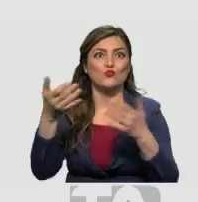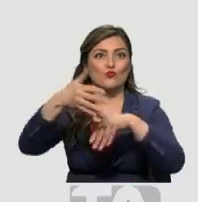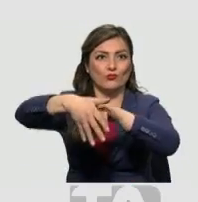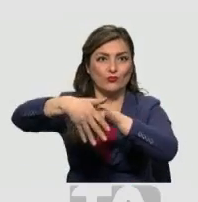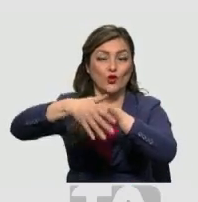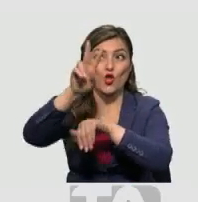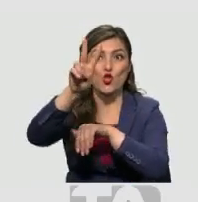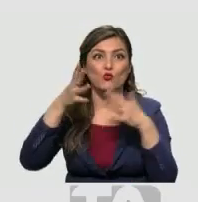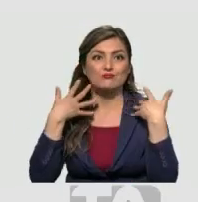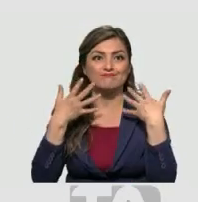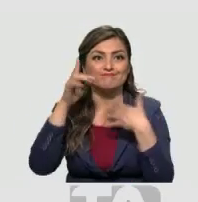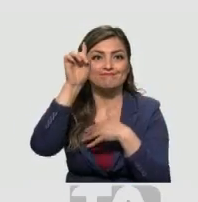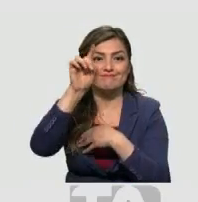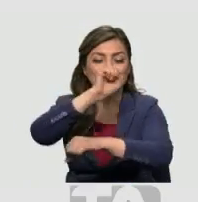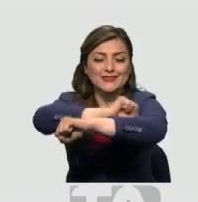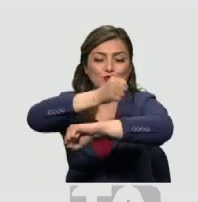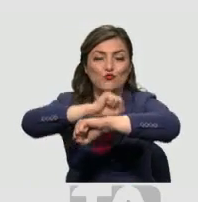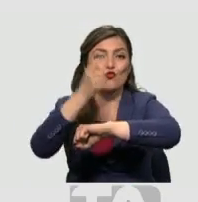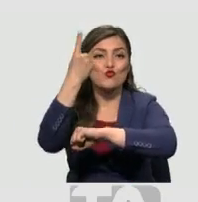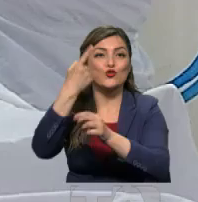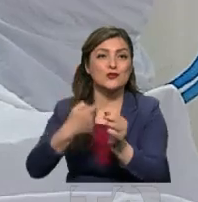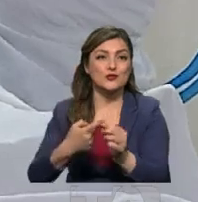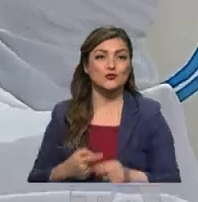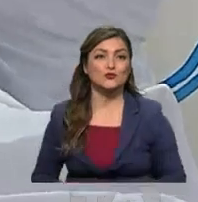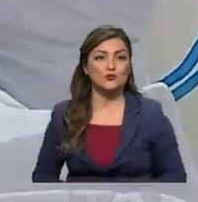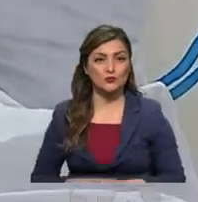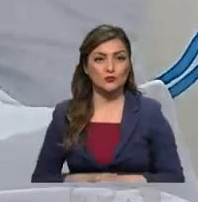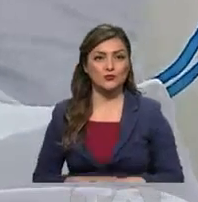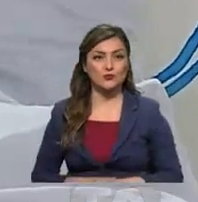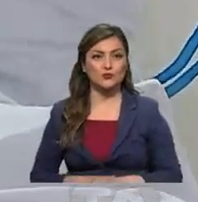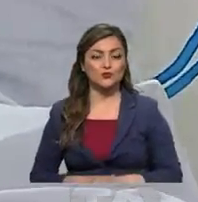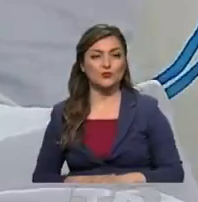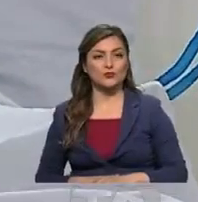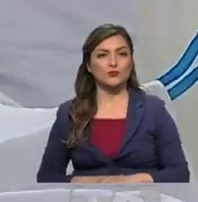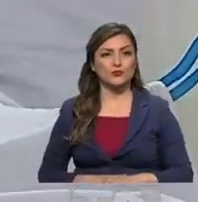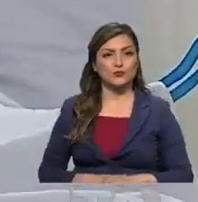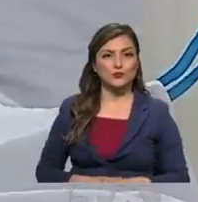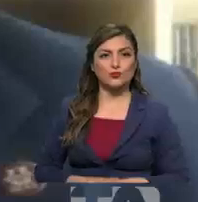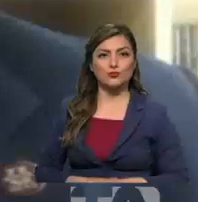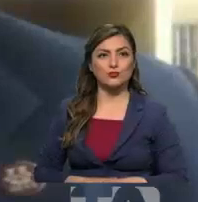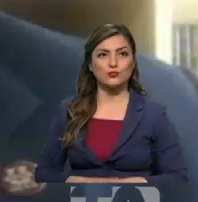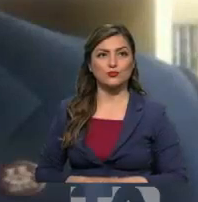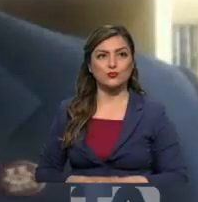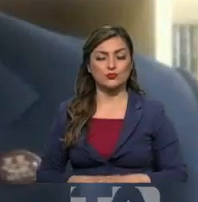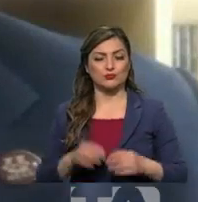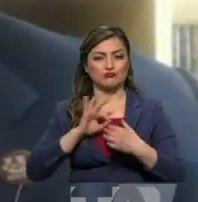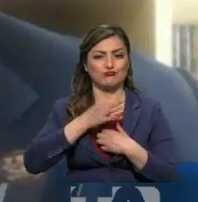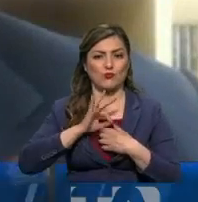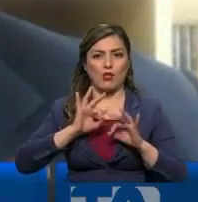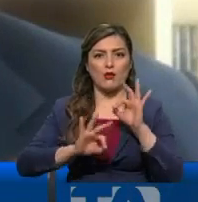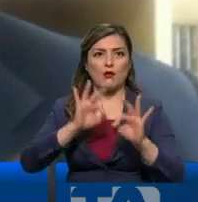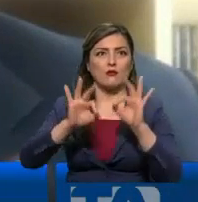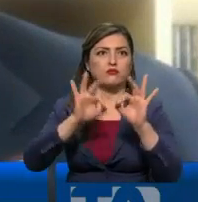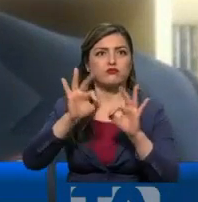Machala, dos en Guayaquil, uno en San Borondón y otro en Quito. Esto demuestra la velocidad con la que esta